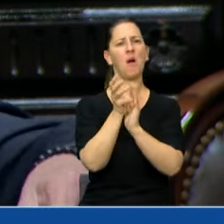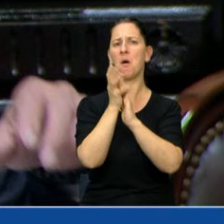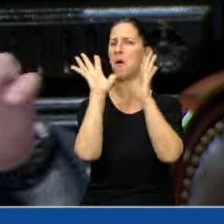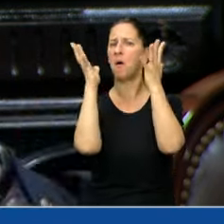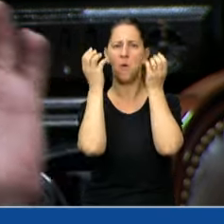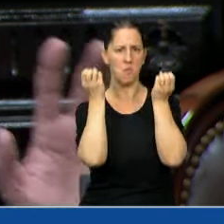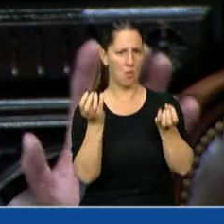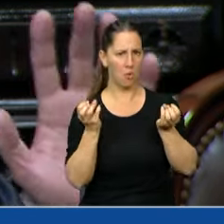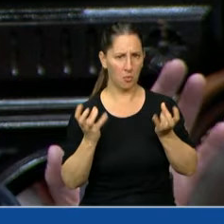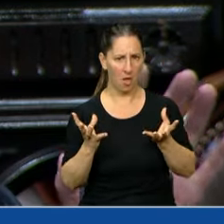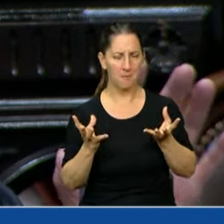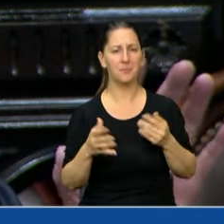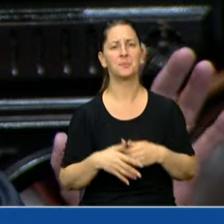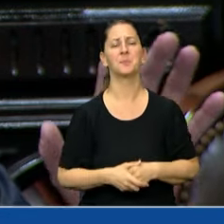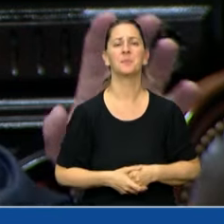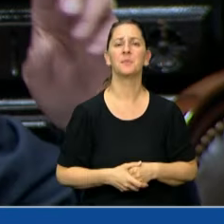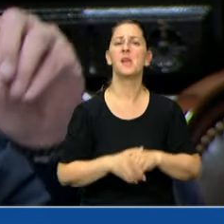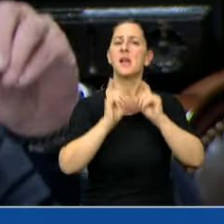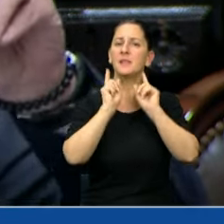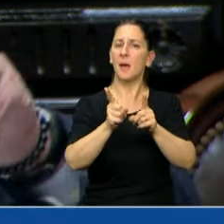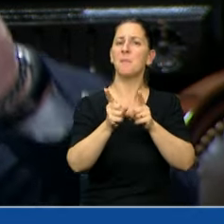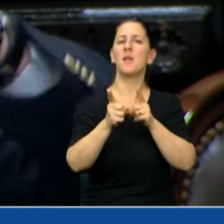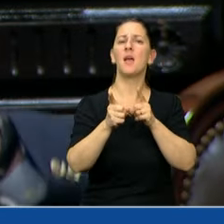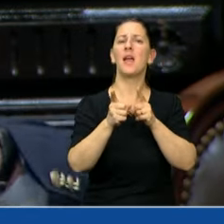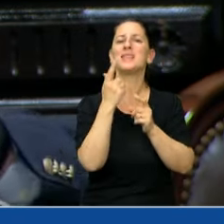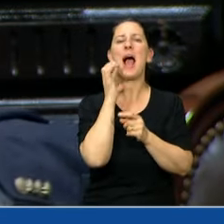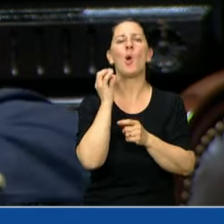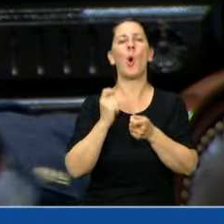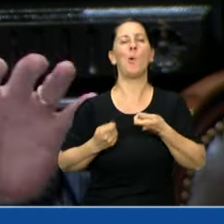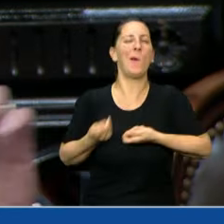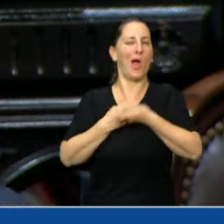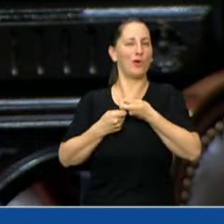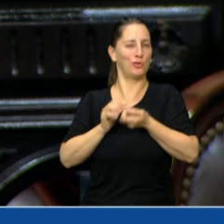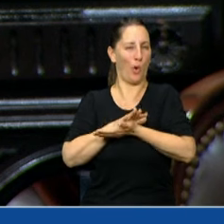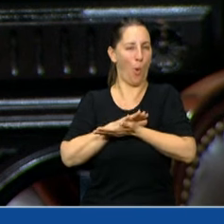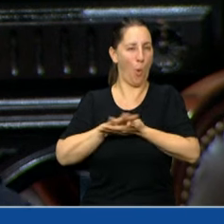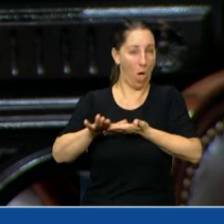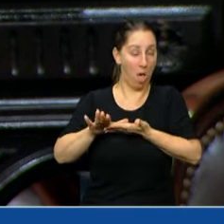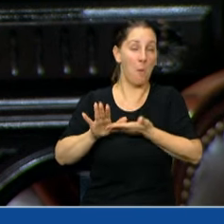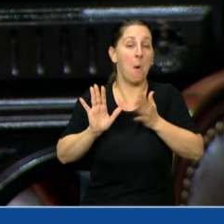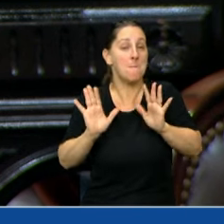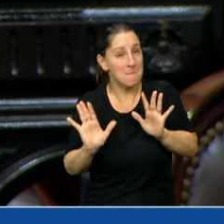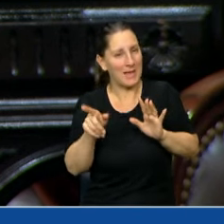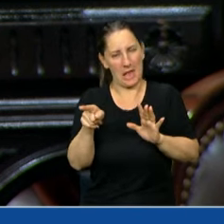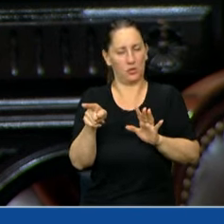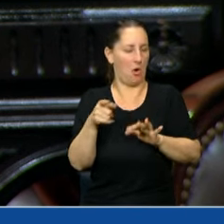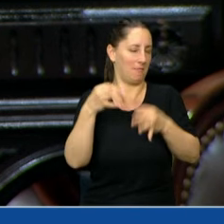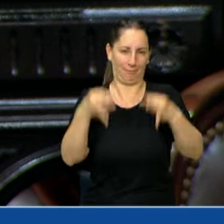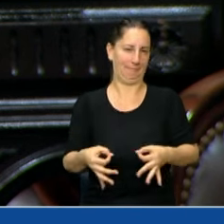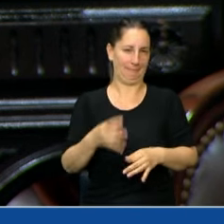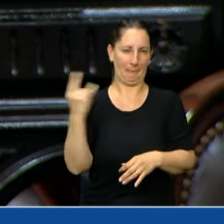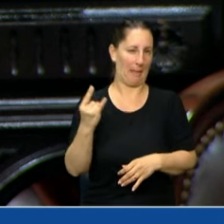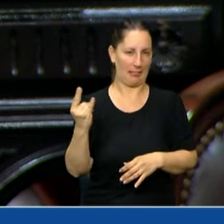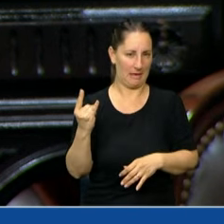aplaude también se habló de que es un quiosquito nuevo cosa que entiendo que es una falacia